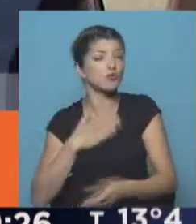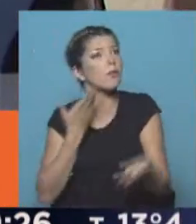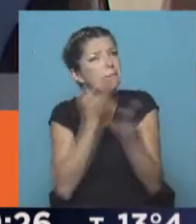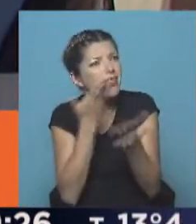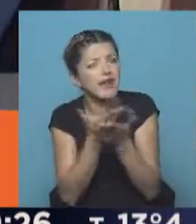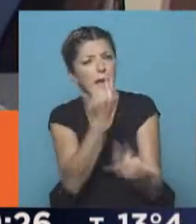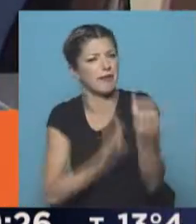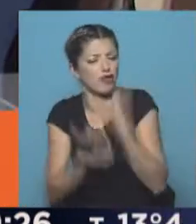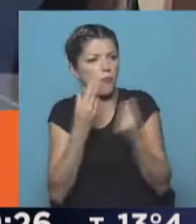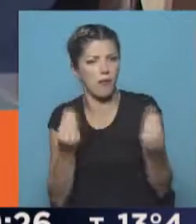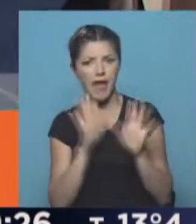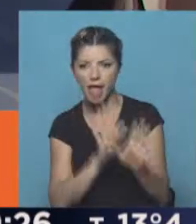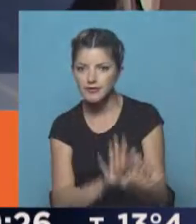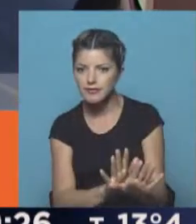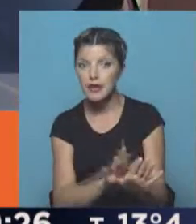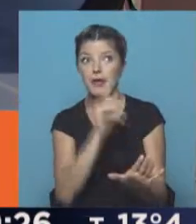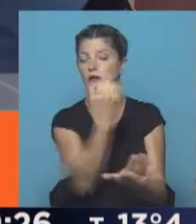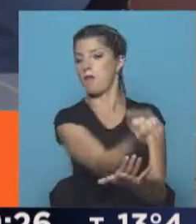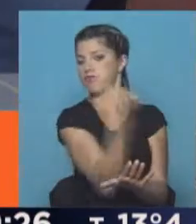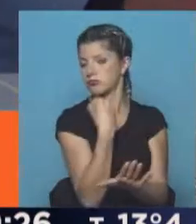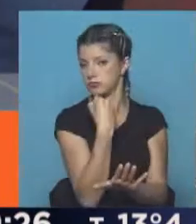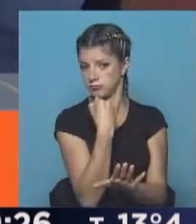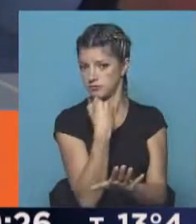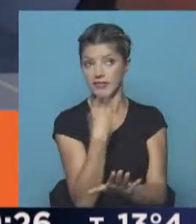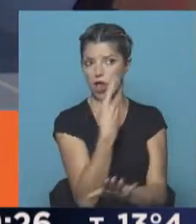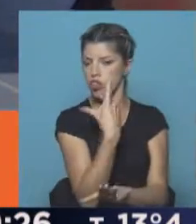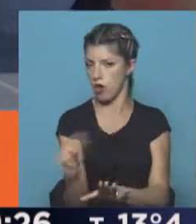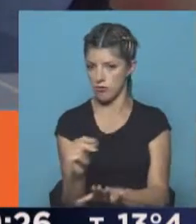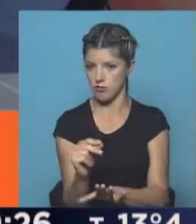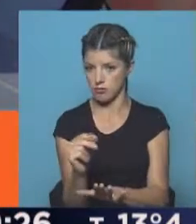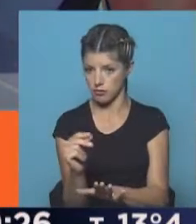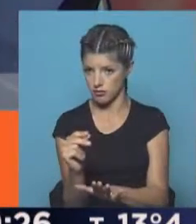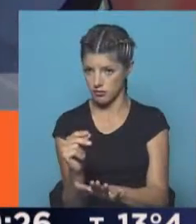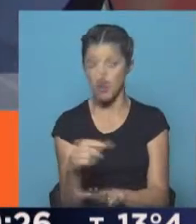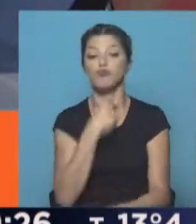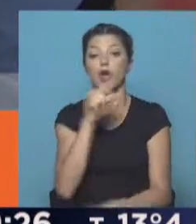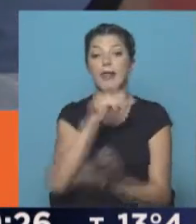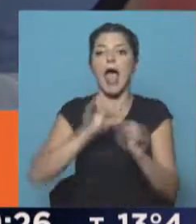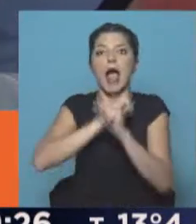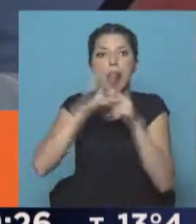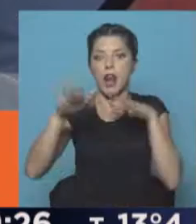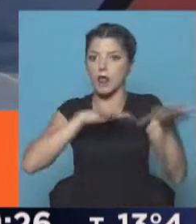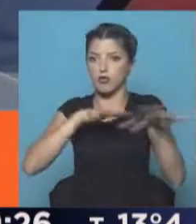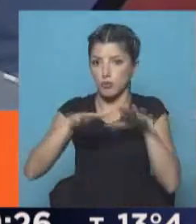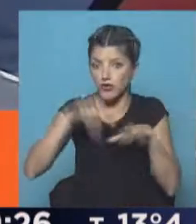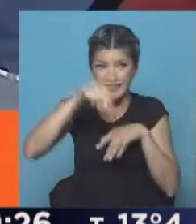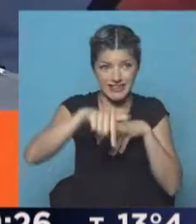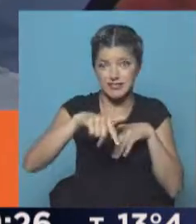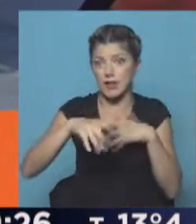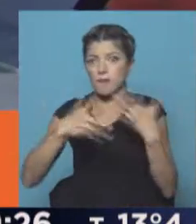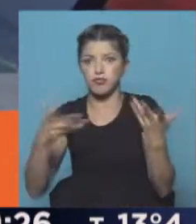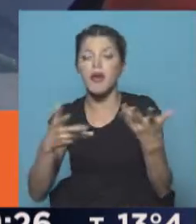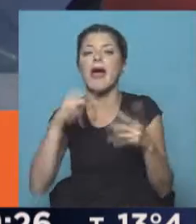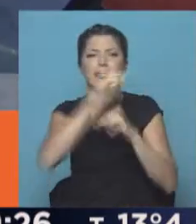aquel momento de todo esto y él se negaba sistemáticamente a querer aclarar cuál era la situación de todo este